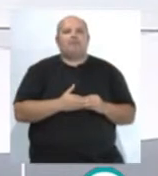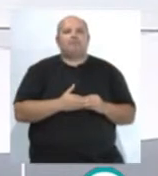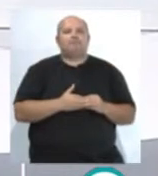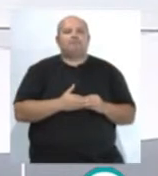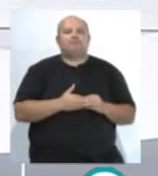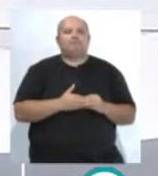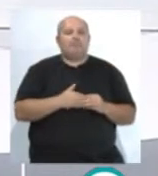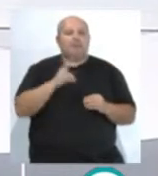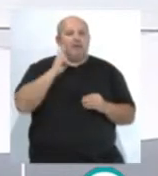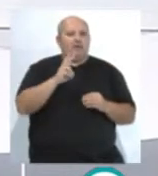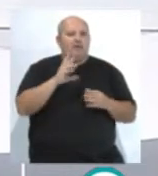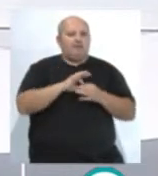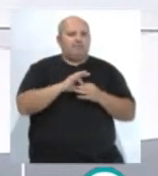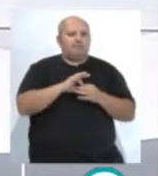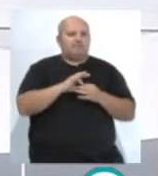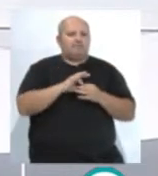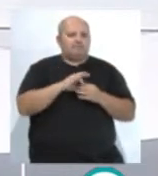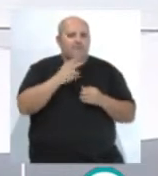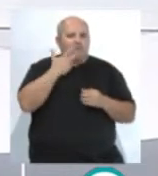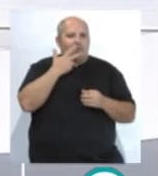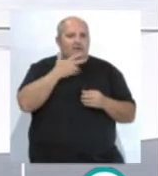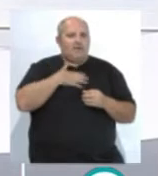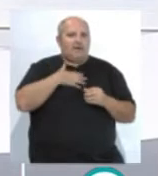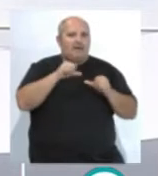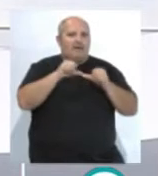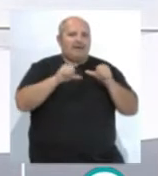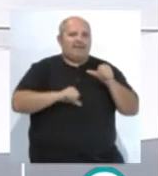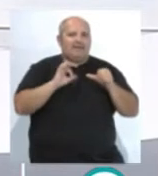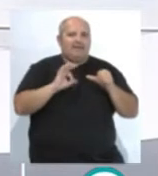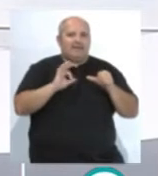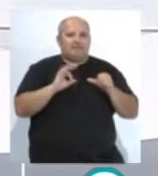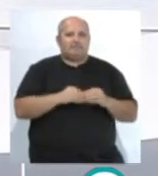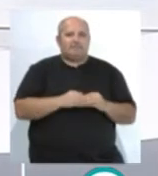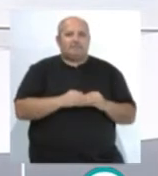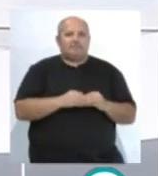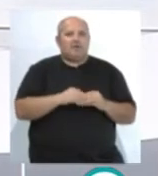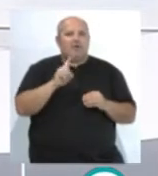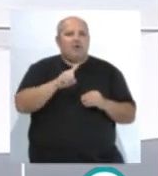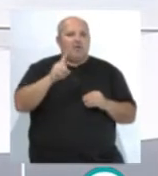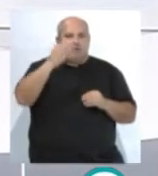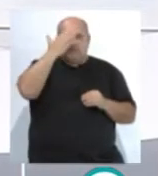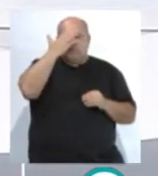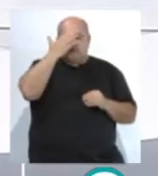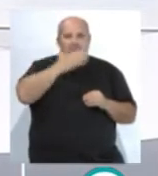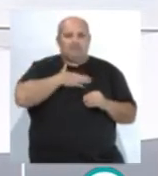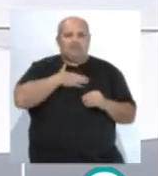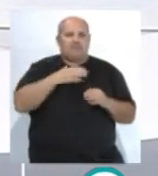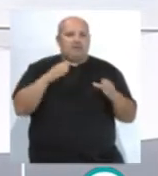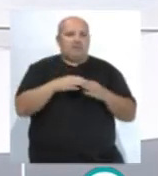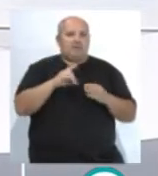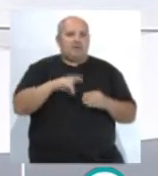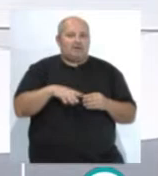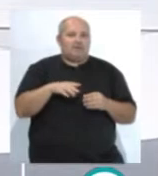Pero iba en cada uno también conocer la lista del 11 titular que iban a sacar en este